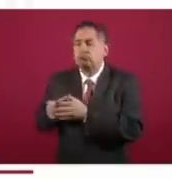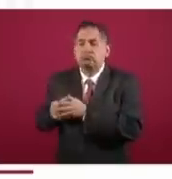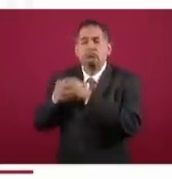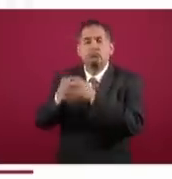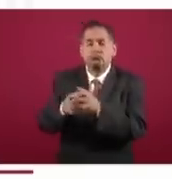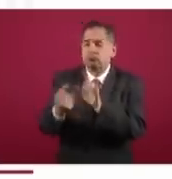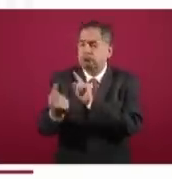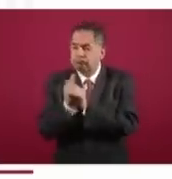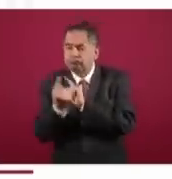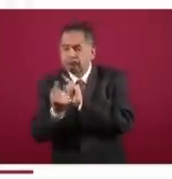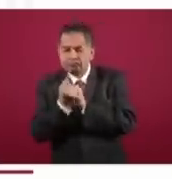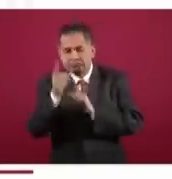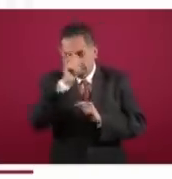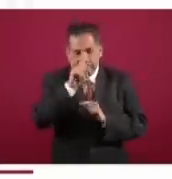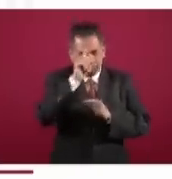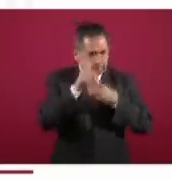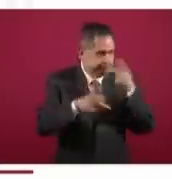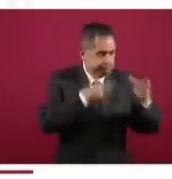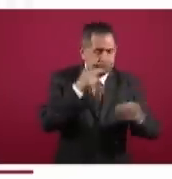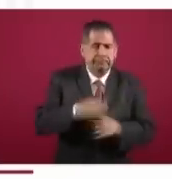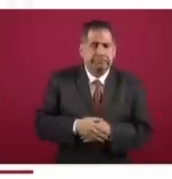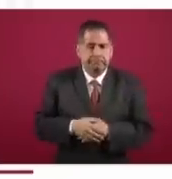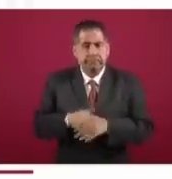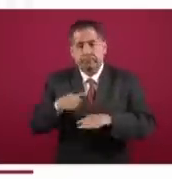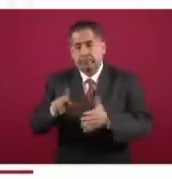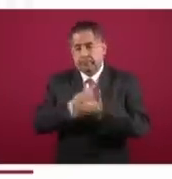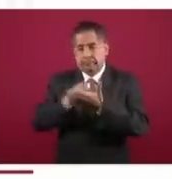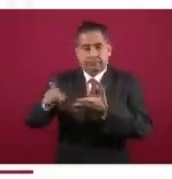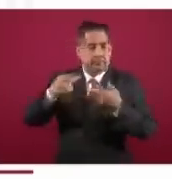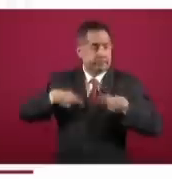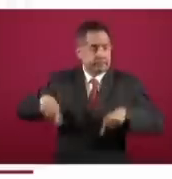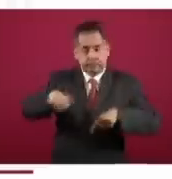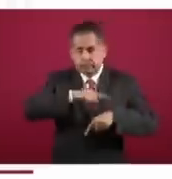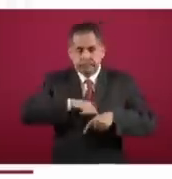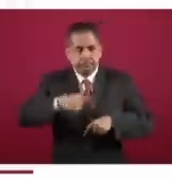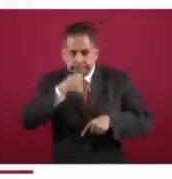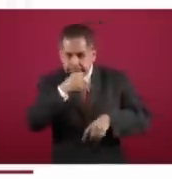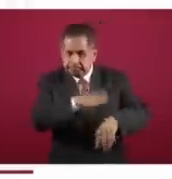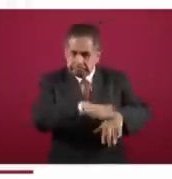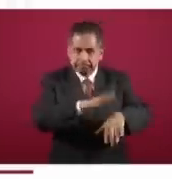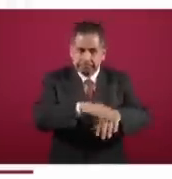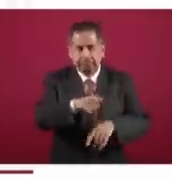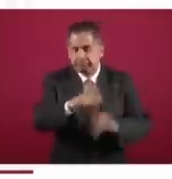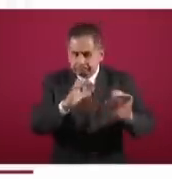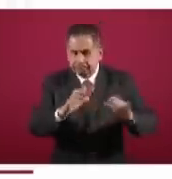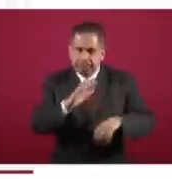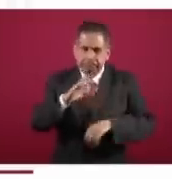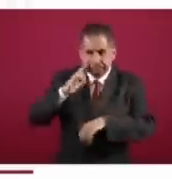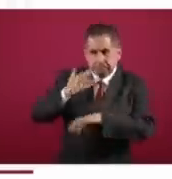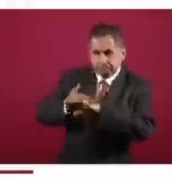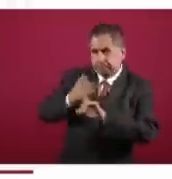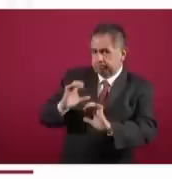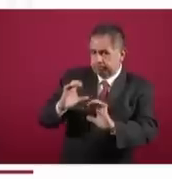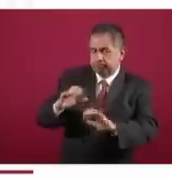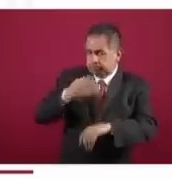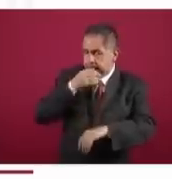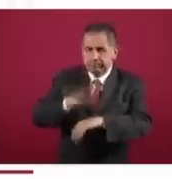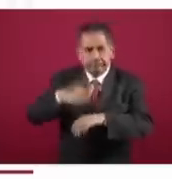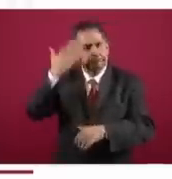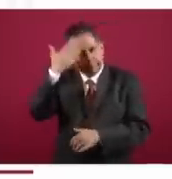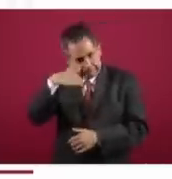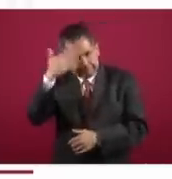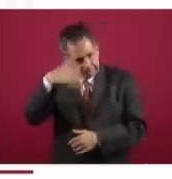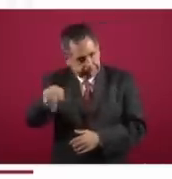país sobre los principales derechos de los consumidores para que estos realizaran compras responsables, informadas